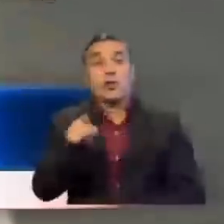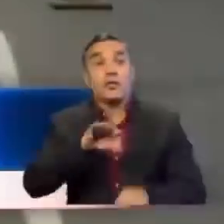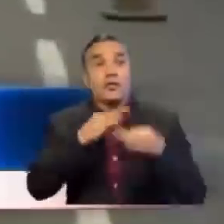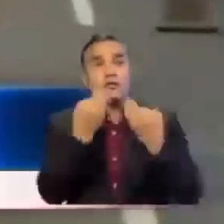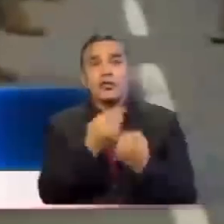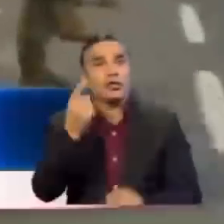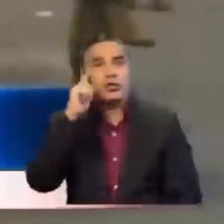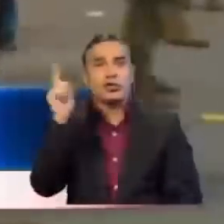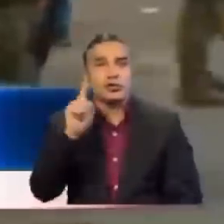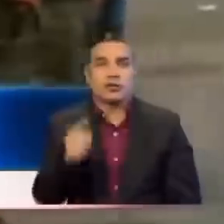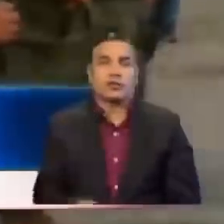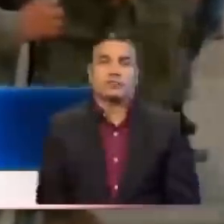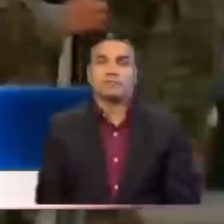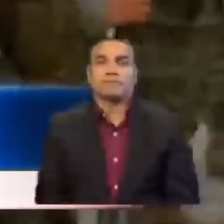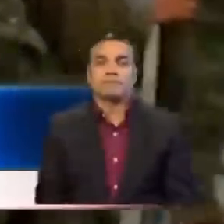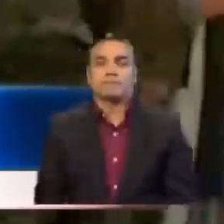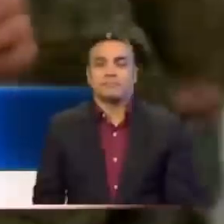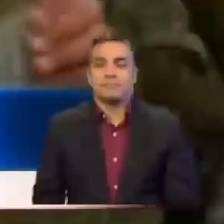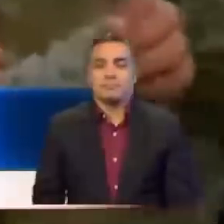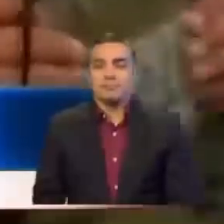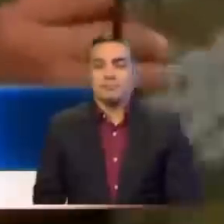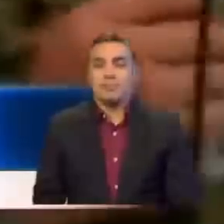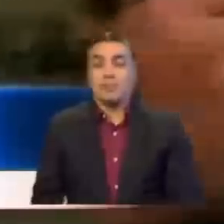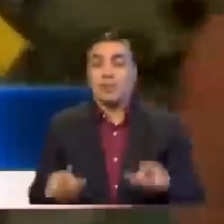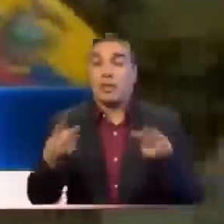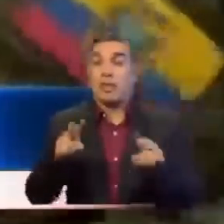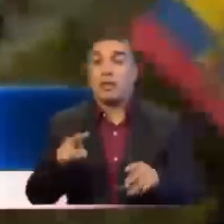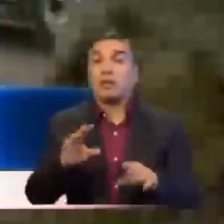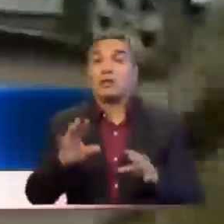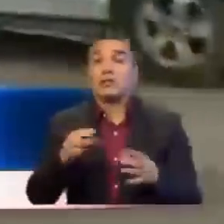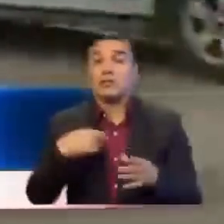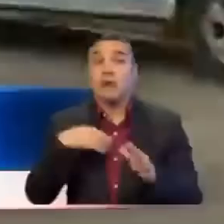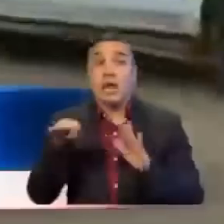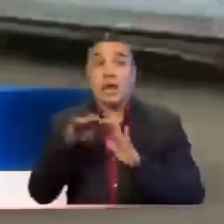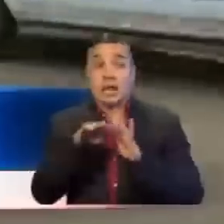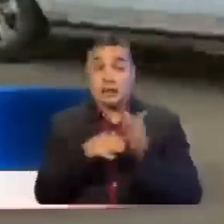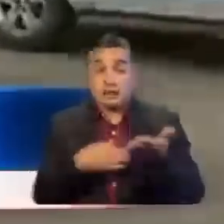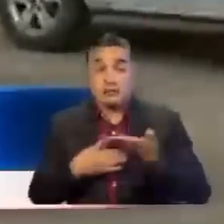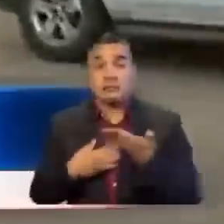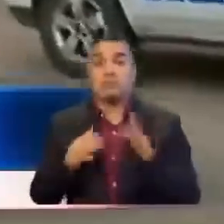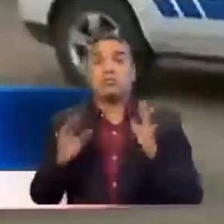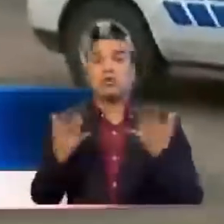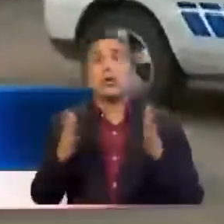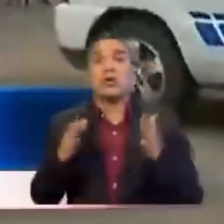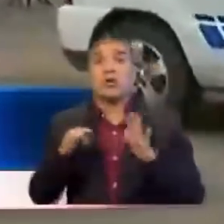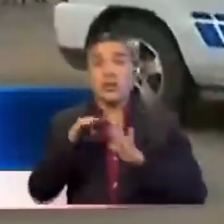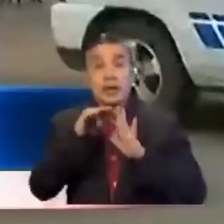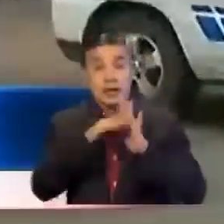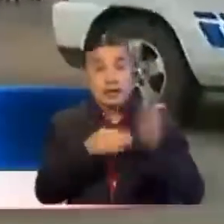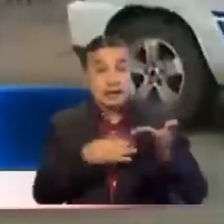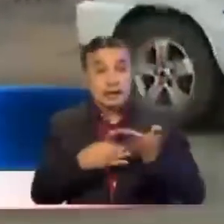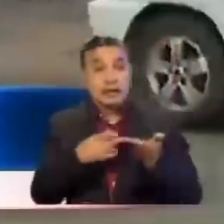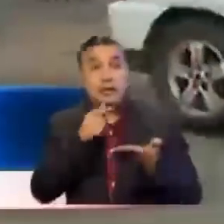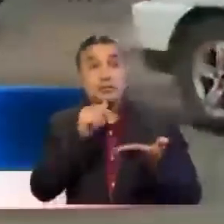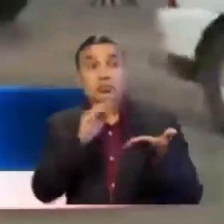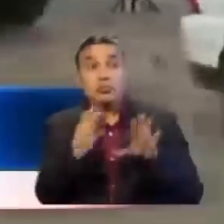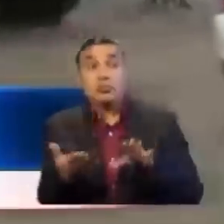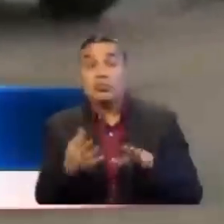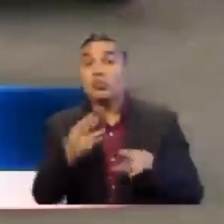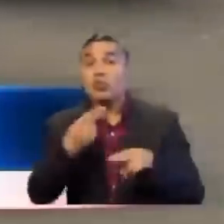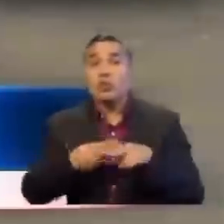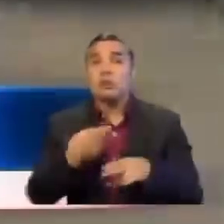desconocen. Asimismo, tampoco han tenido a la mano una lista de las víctimas de este